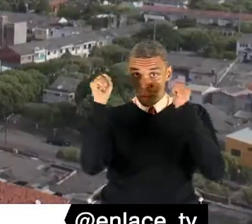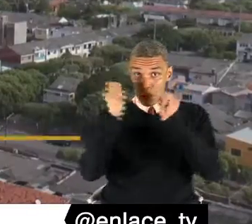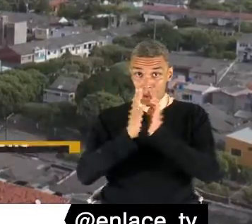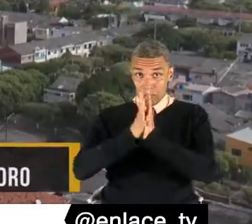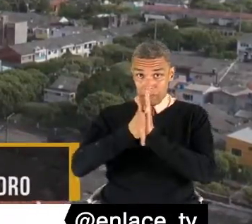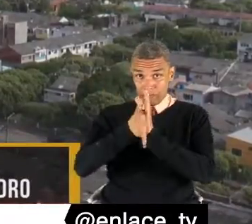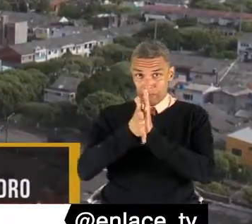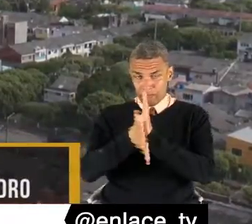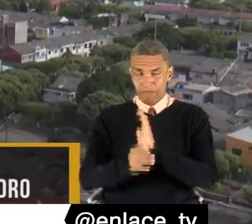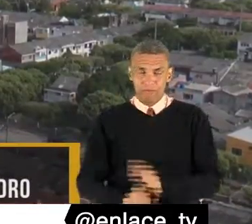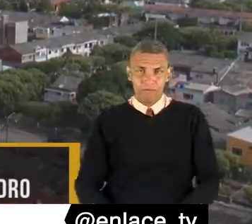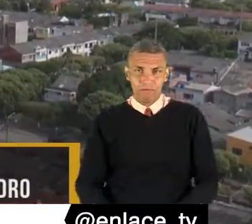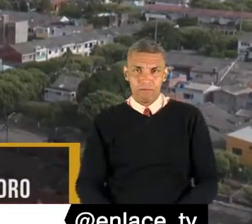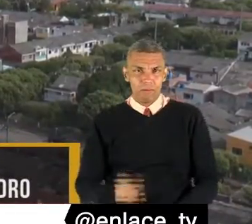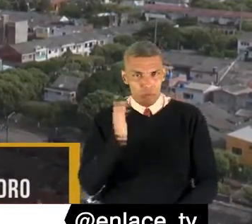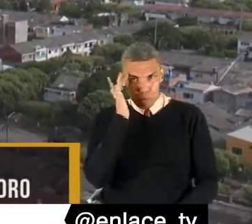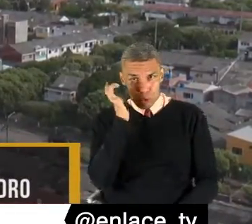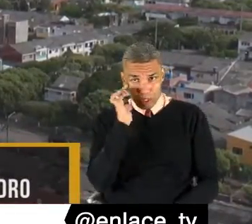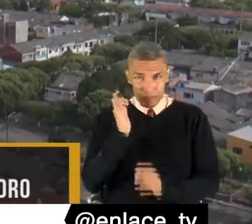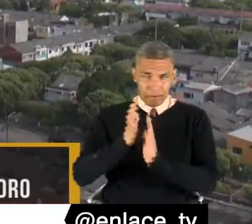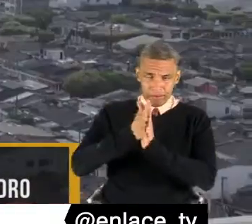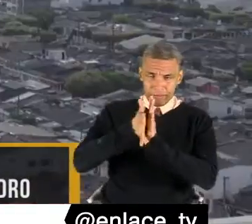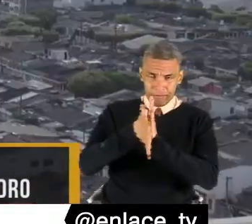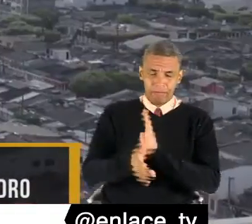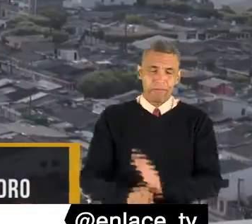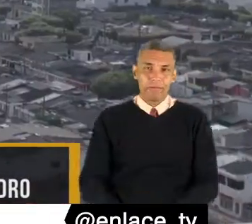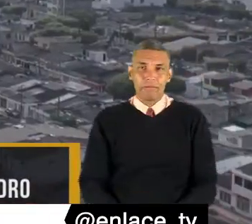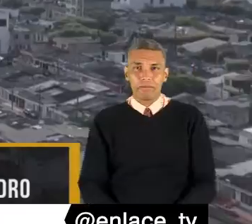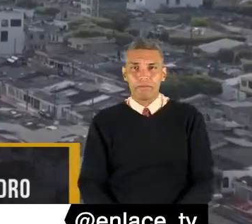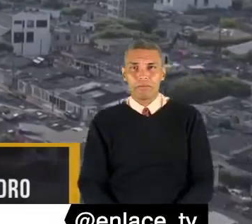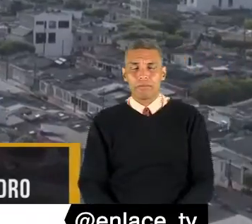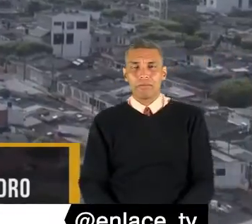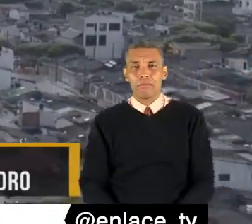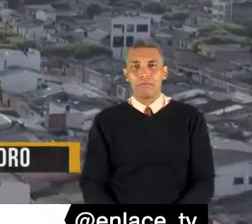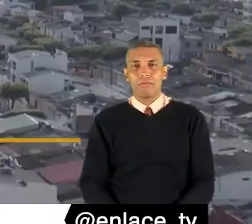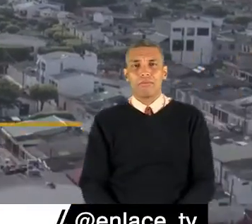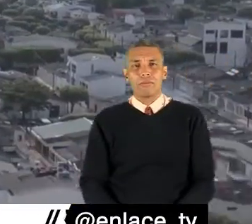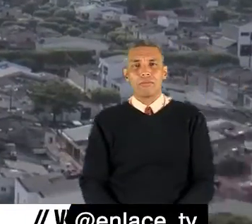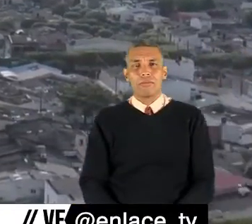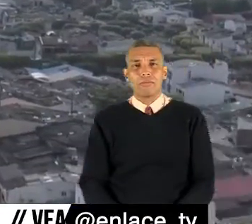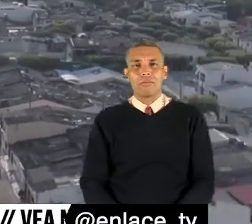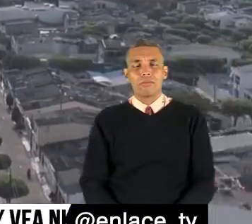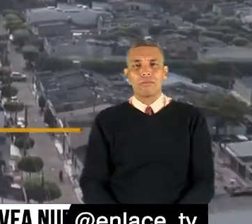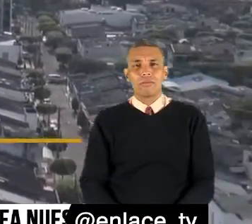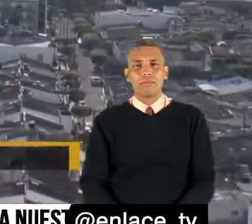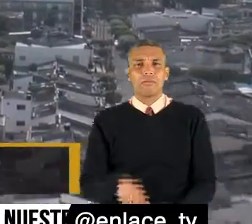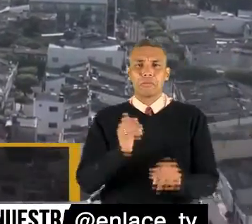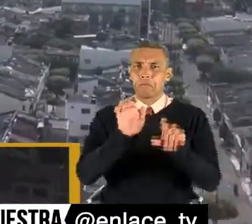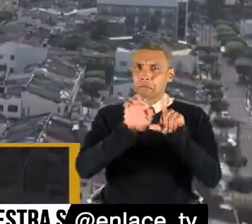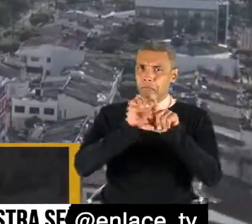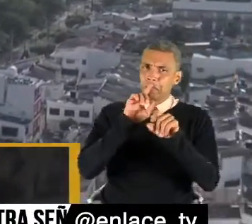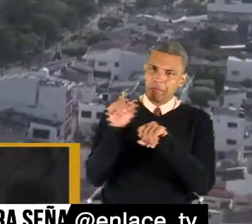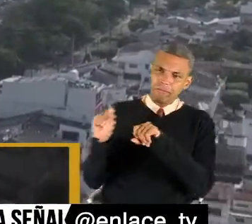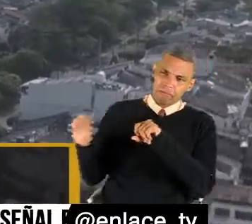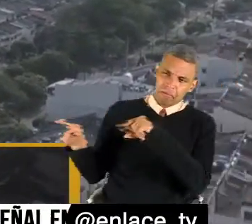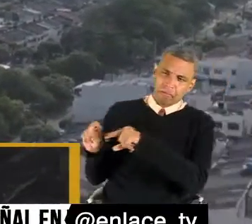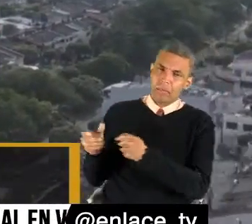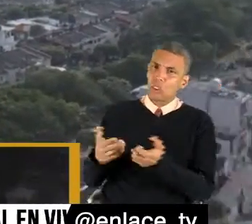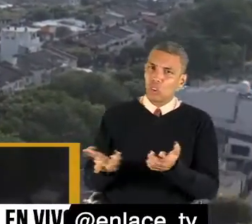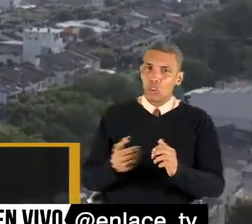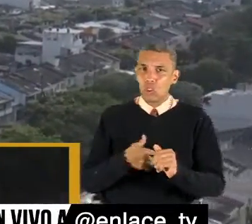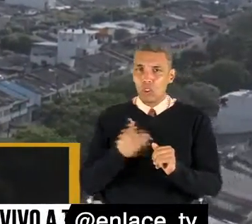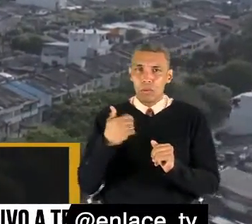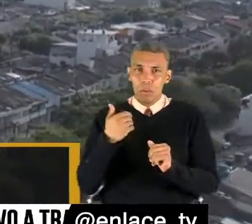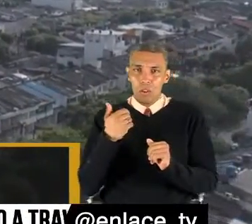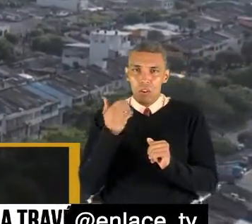De visita a Barranca Bermeja el pasado fin de semana, Enlace Noticias dialogó con el alcalde de Santa Rosa, Sur de Bolívar. Con él dialogamos sobre cómo impacta la minería ilegal